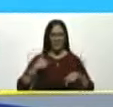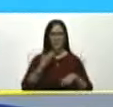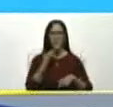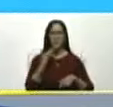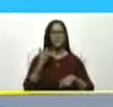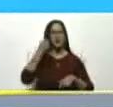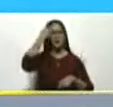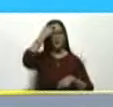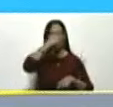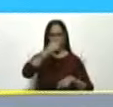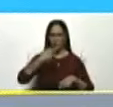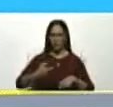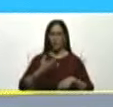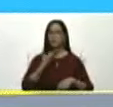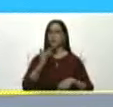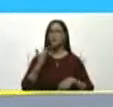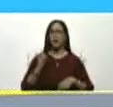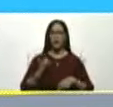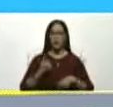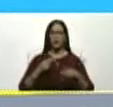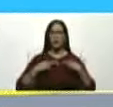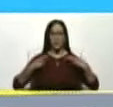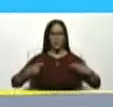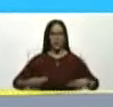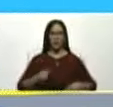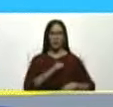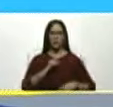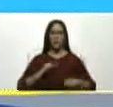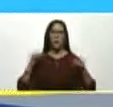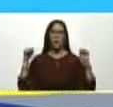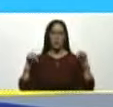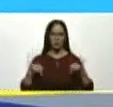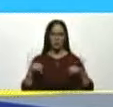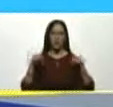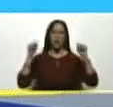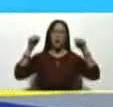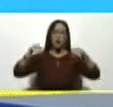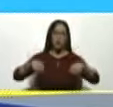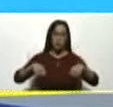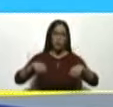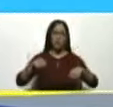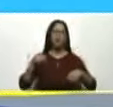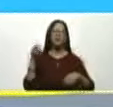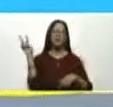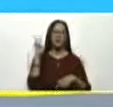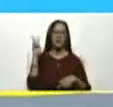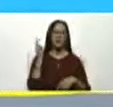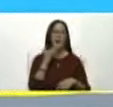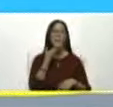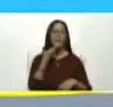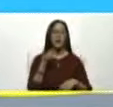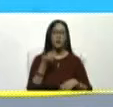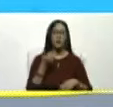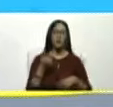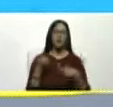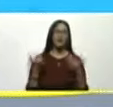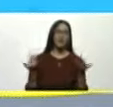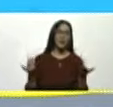Mejores seres humanos somos hoy. Hoy es una Venezuela mejor. que la que teníamos